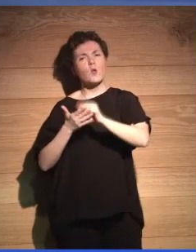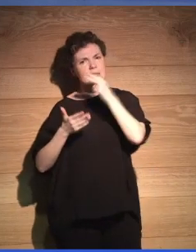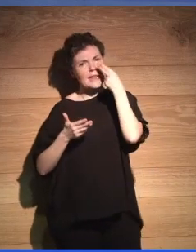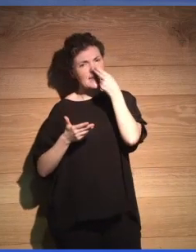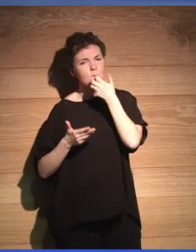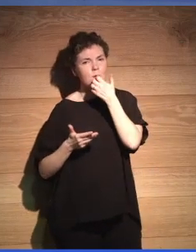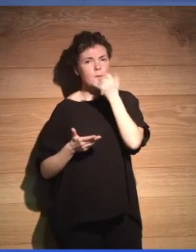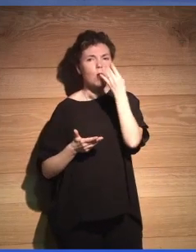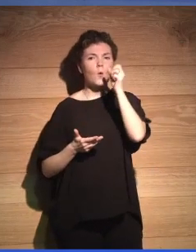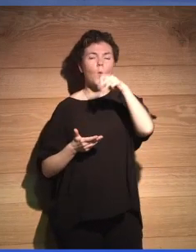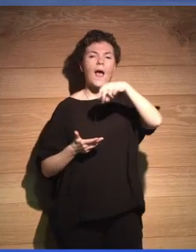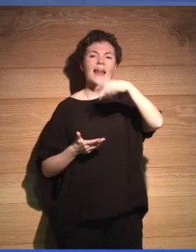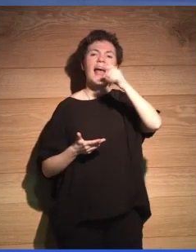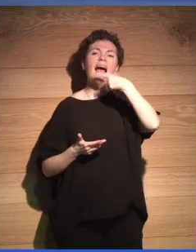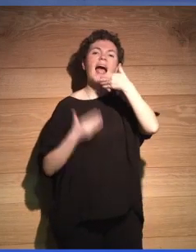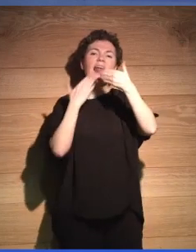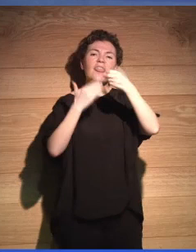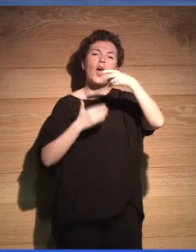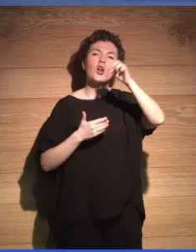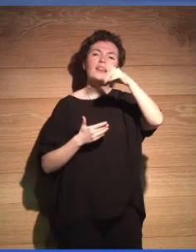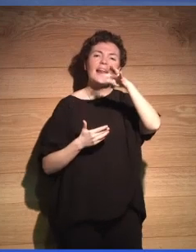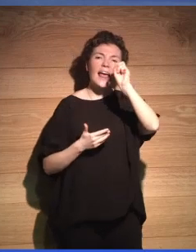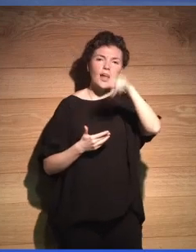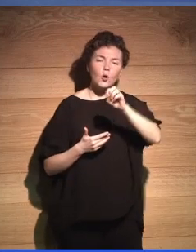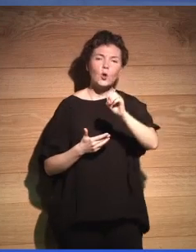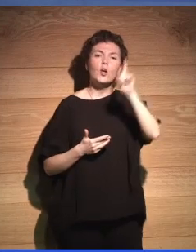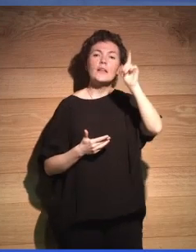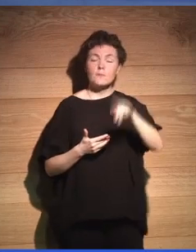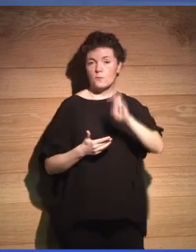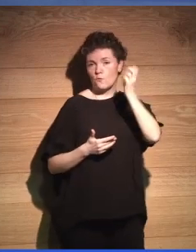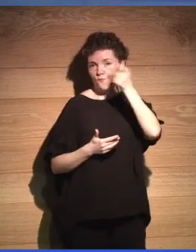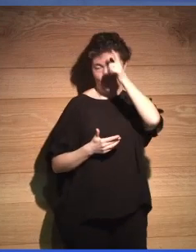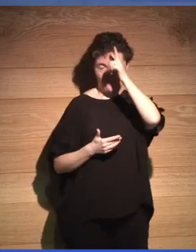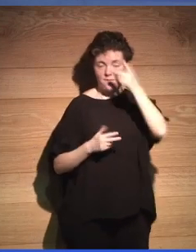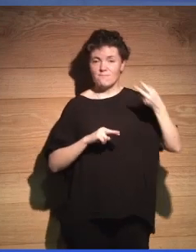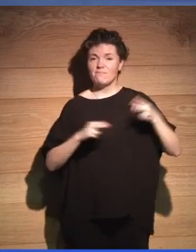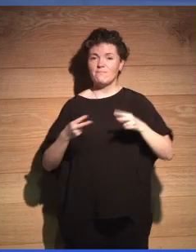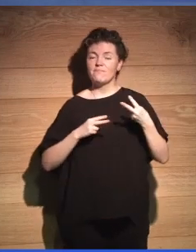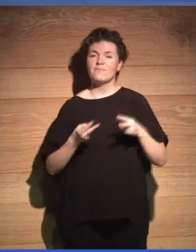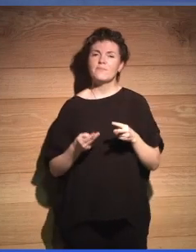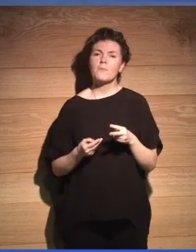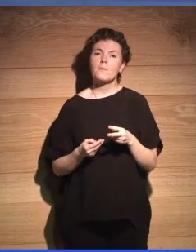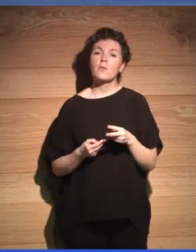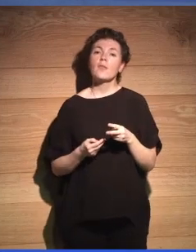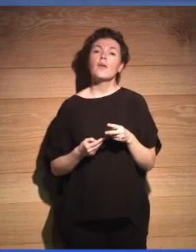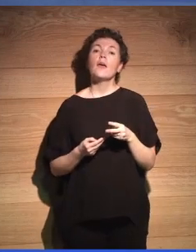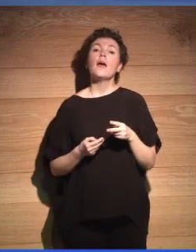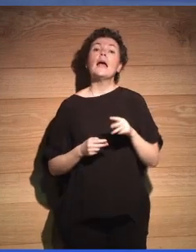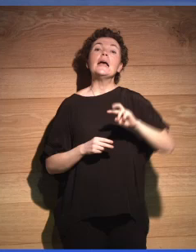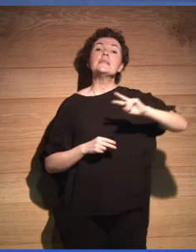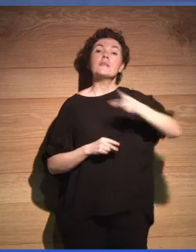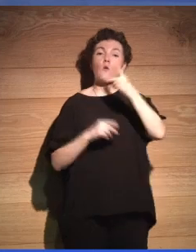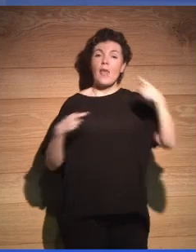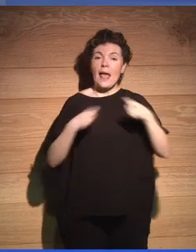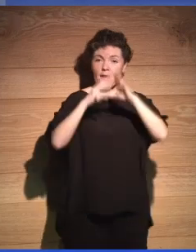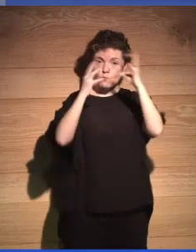como por ejemplo Juan García Hortelano o también el austríaco Arthur Schnitzler. Y tras la Segunda Guerra